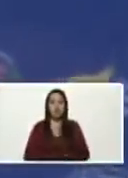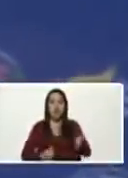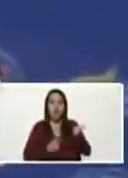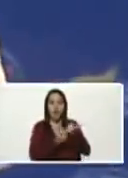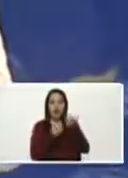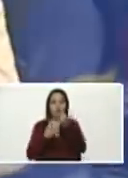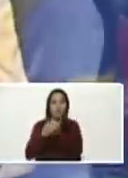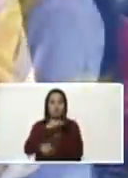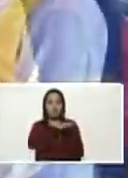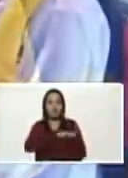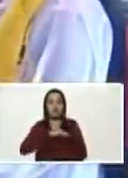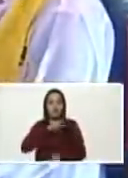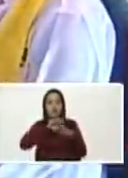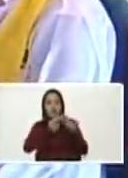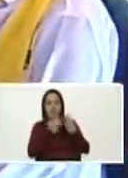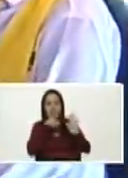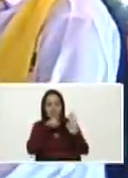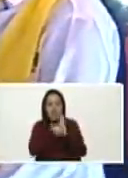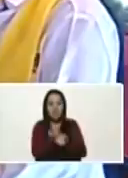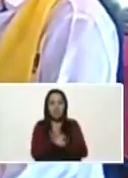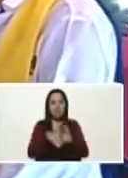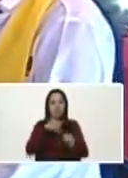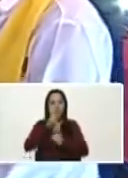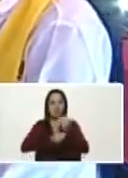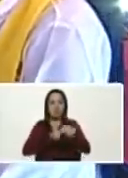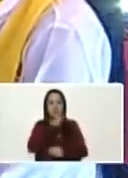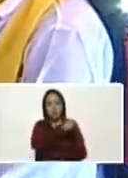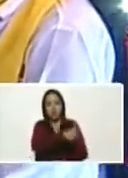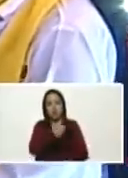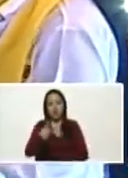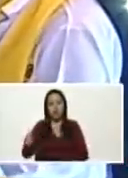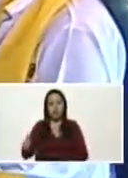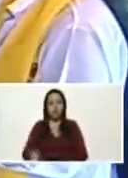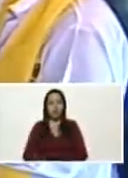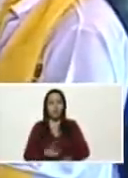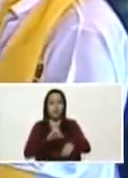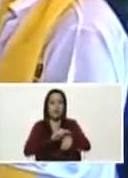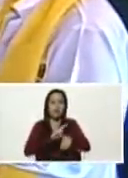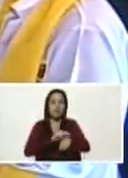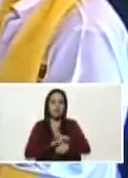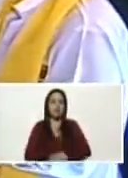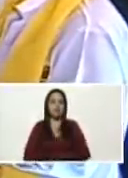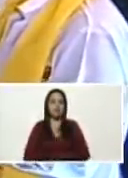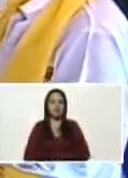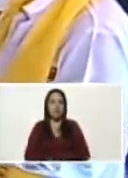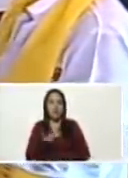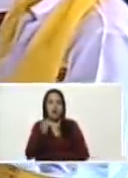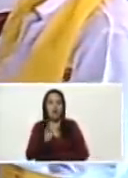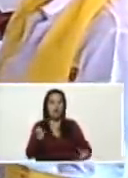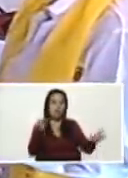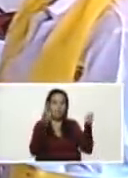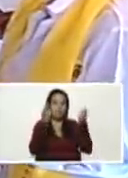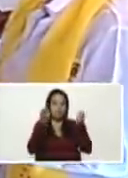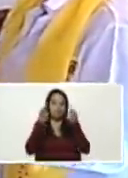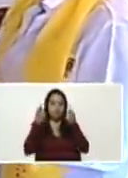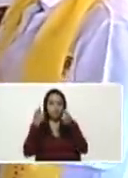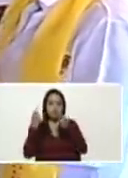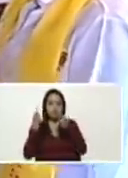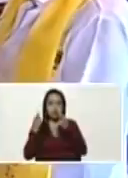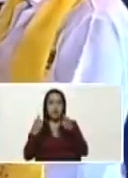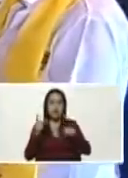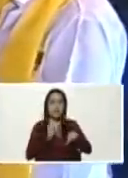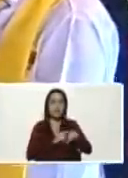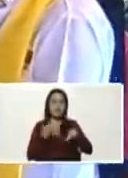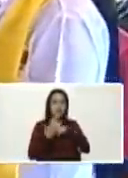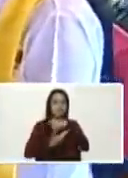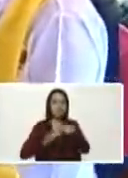a la misión Barrio Adentro que han realizado cada uno de los galenos que han sido formados en